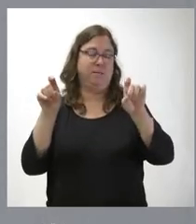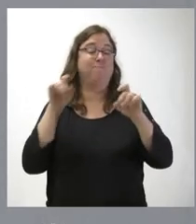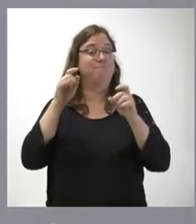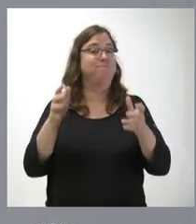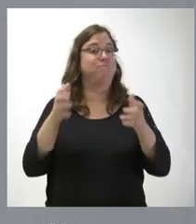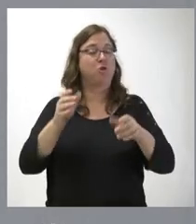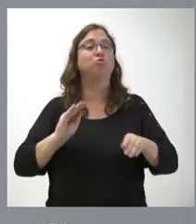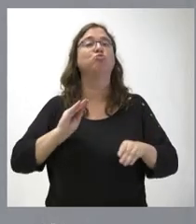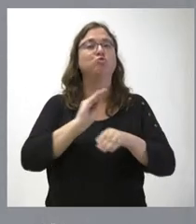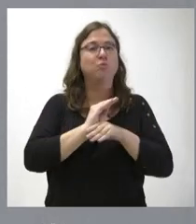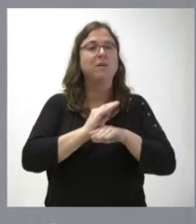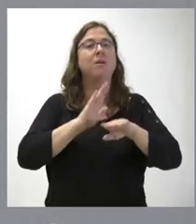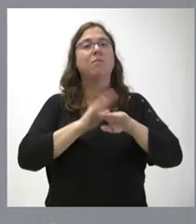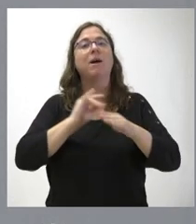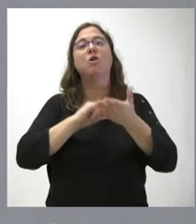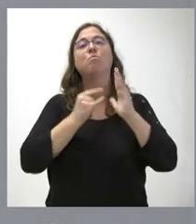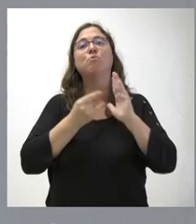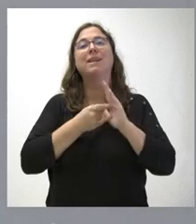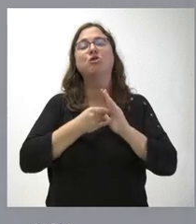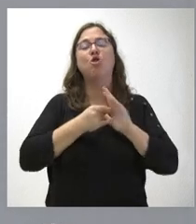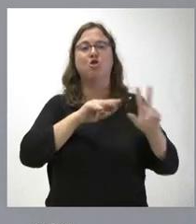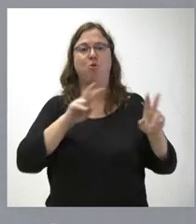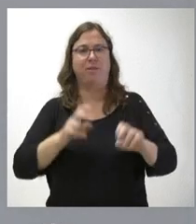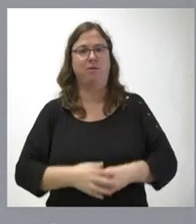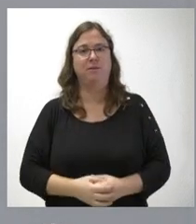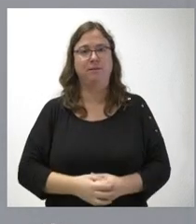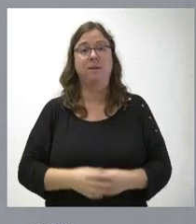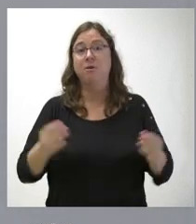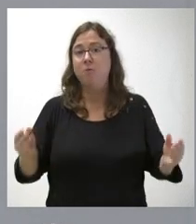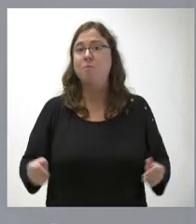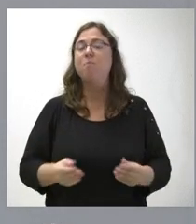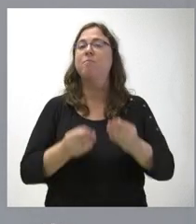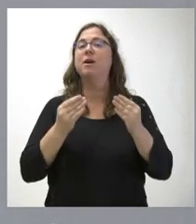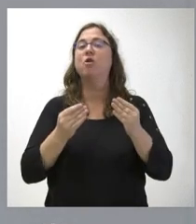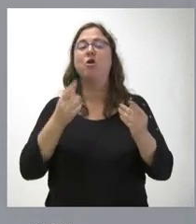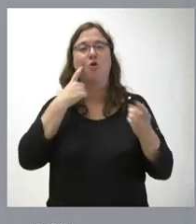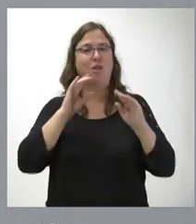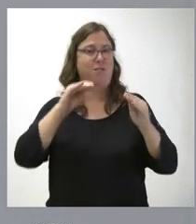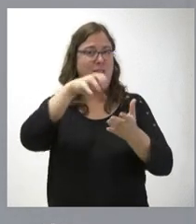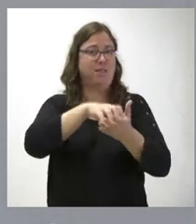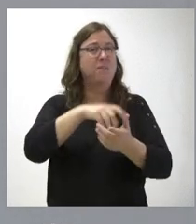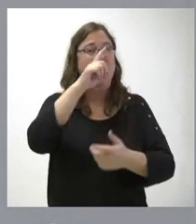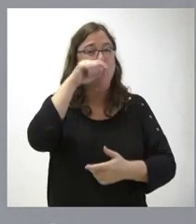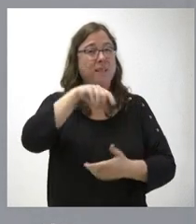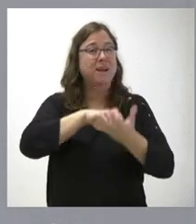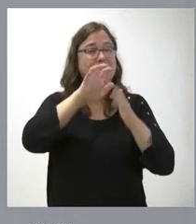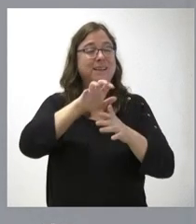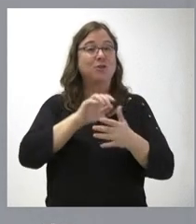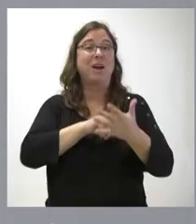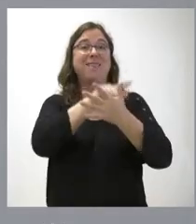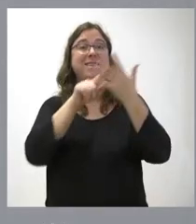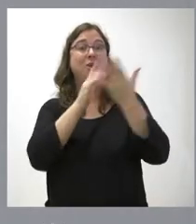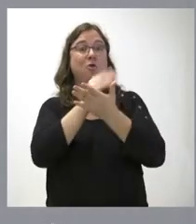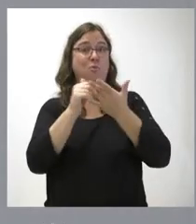subvenciones para desarrollar proyectos innovadores se mejora la coordinación de estos centros tecnológicos hay que recordar aquí que Castilla y león está entre las cinco comunidades